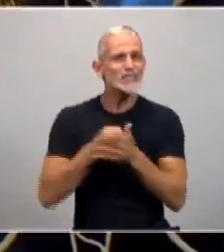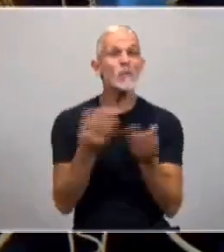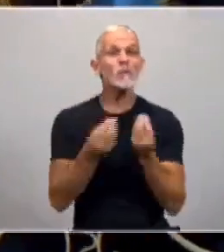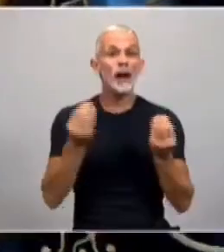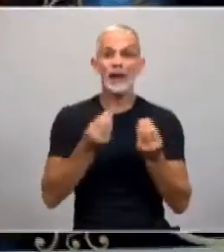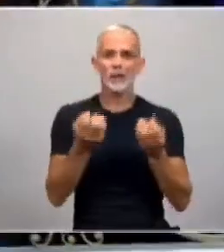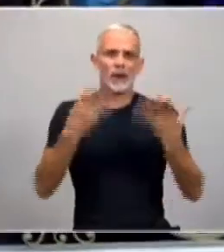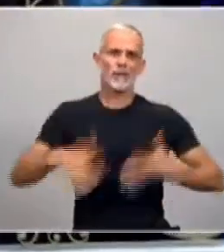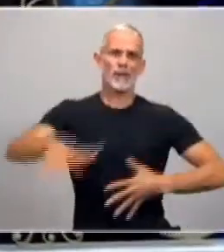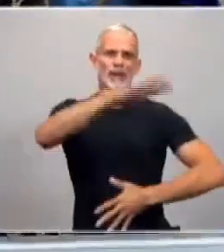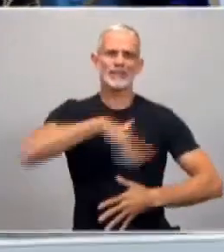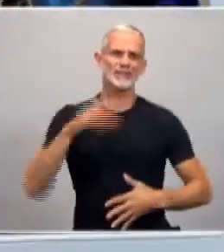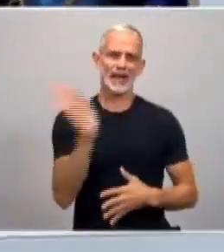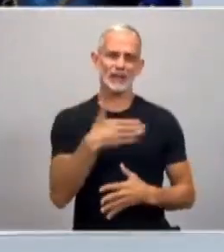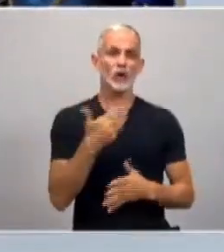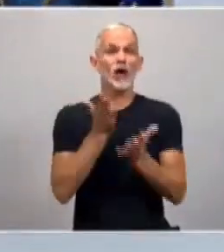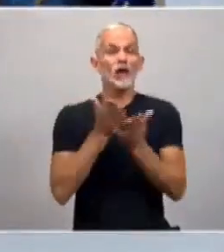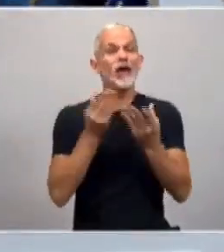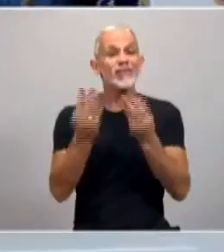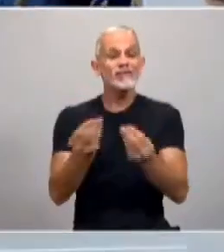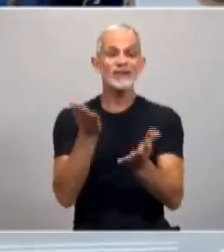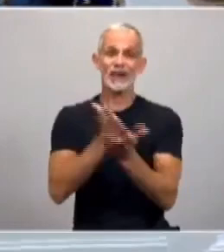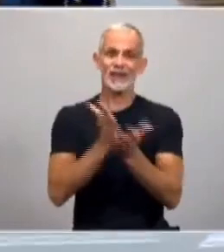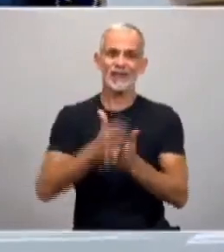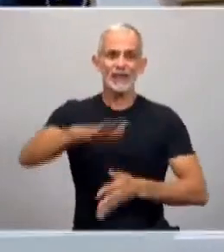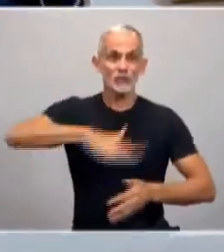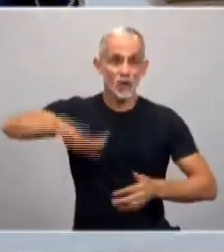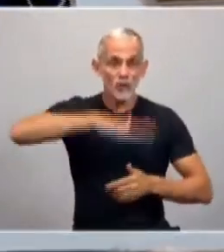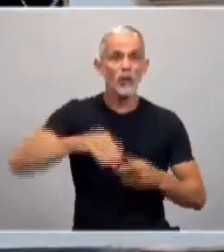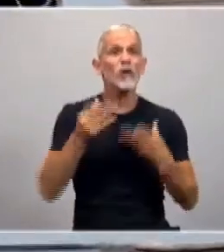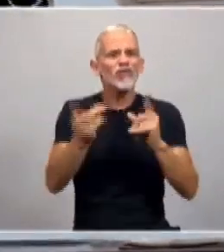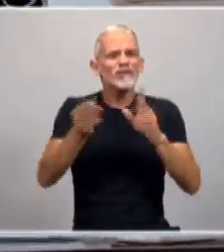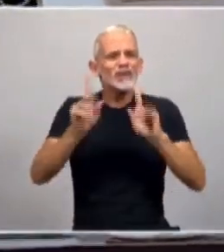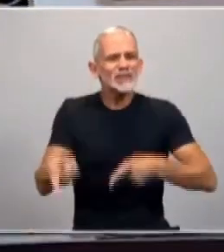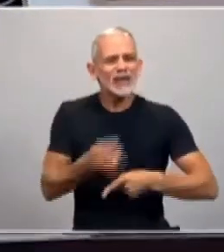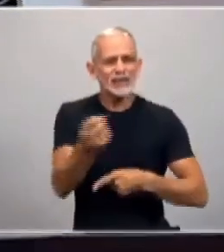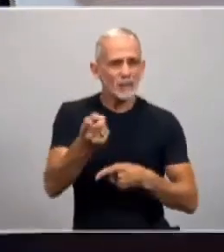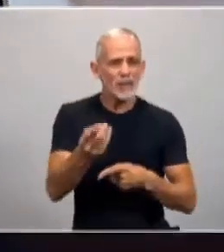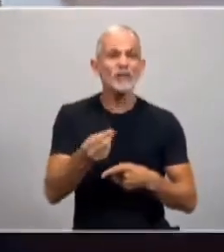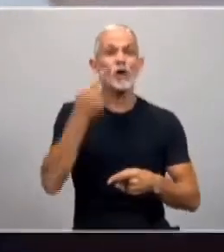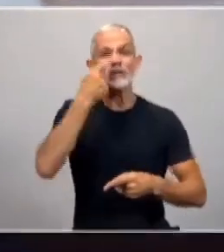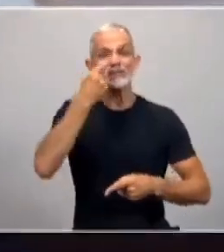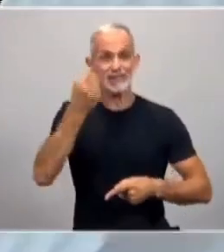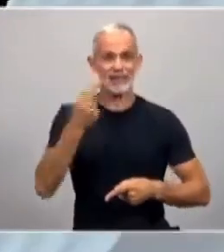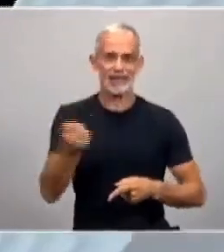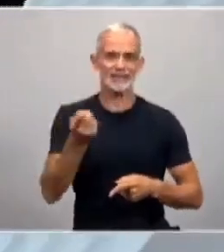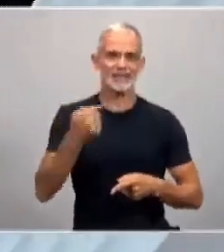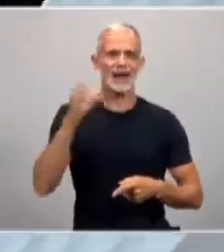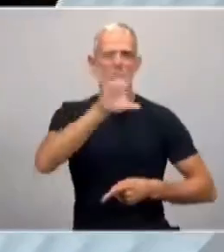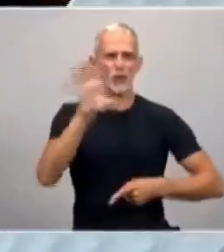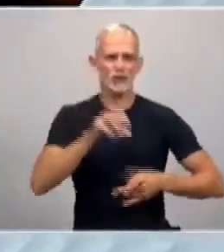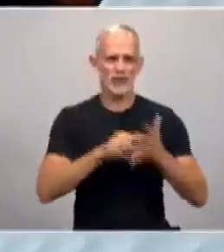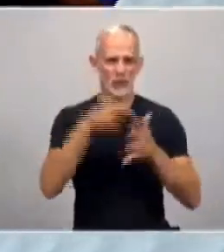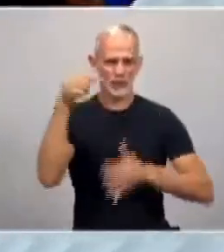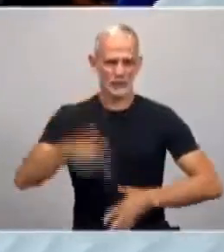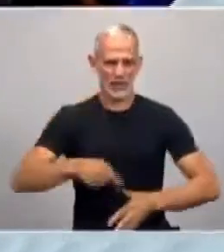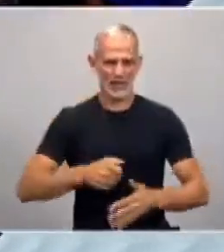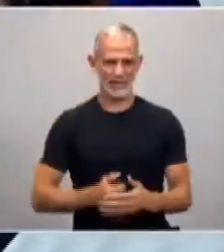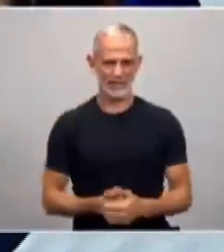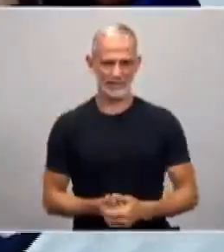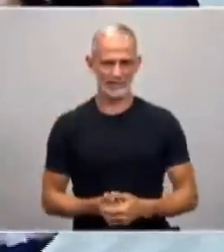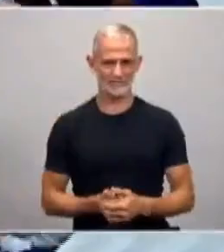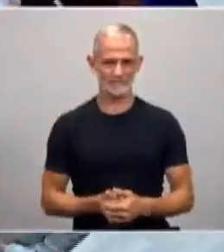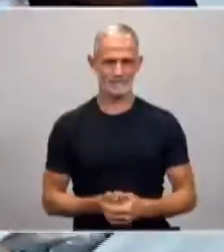bienestar general, en defensa de los derechos de nuestro pueblo y en defensa irrestricta de los intereses de nuestra provincia.